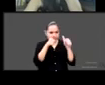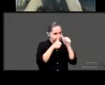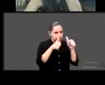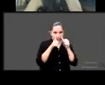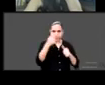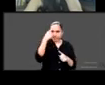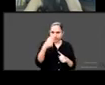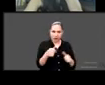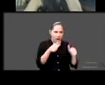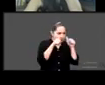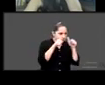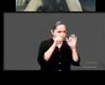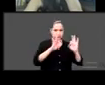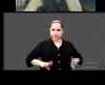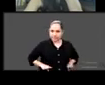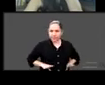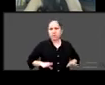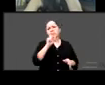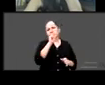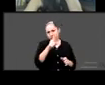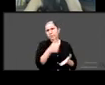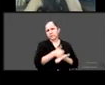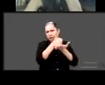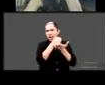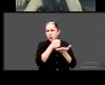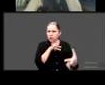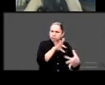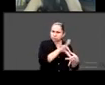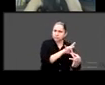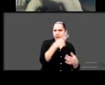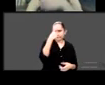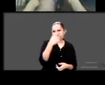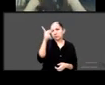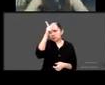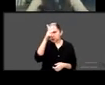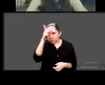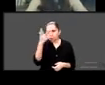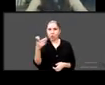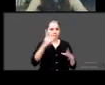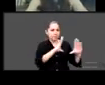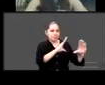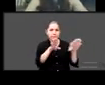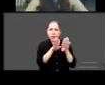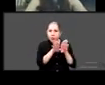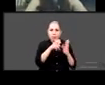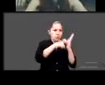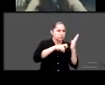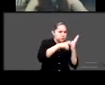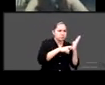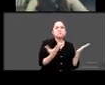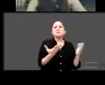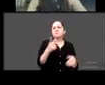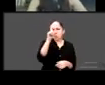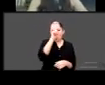recurso psicopedagógico, ¿no? Desde esta charla le puede abonar ideas, cualquier taller, conferencia, un